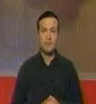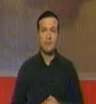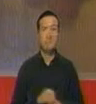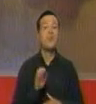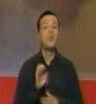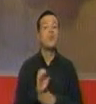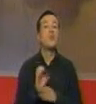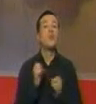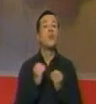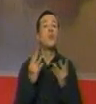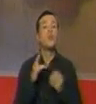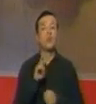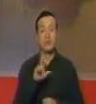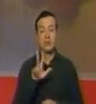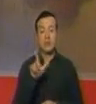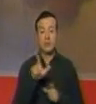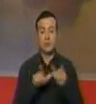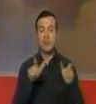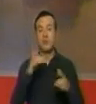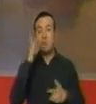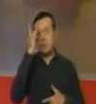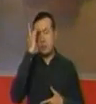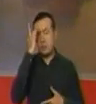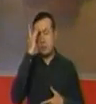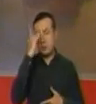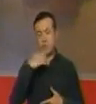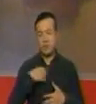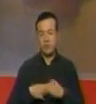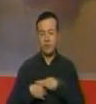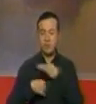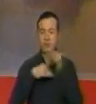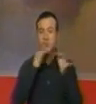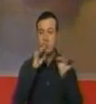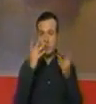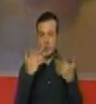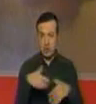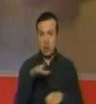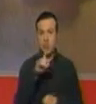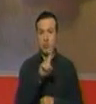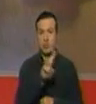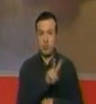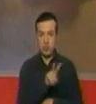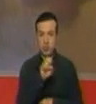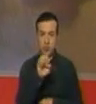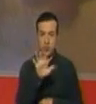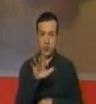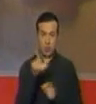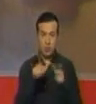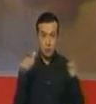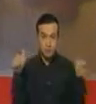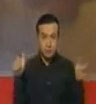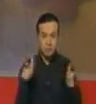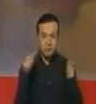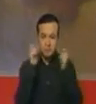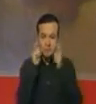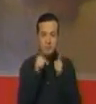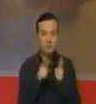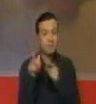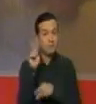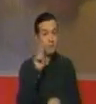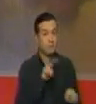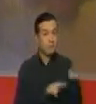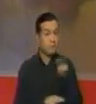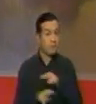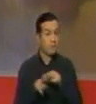En Ecuador existen 23 casos confirmados con COVID-19 y 205 personas permanecen bajo el cerco epidemiológico.